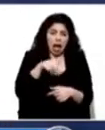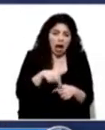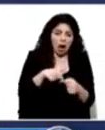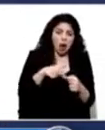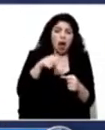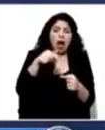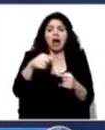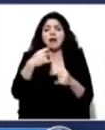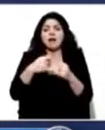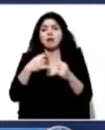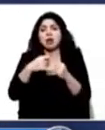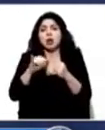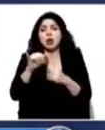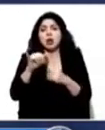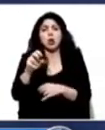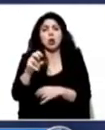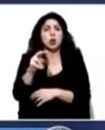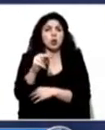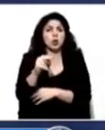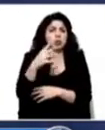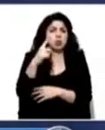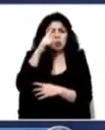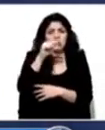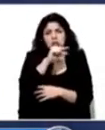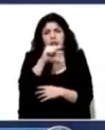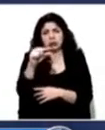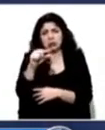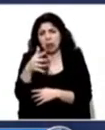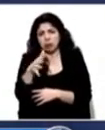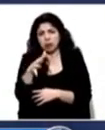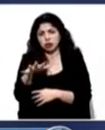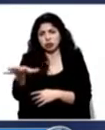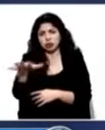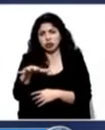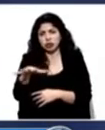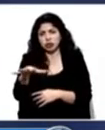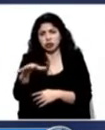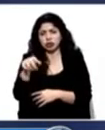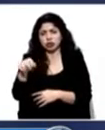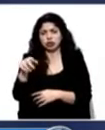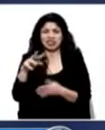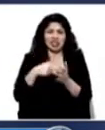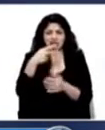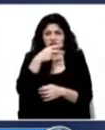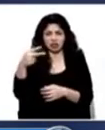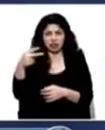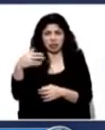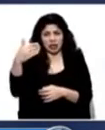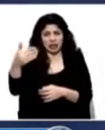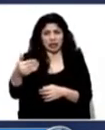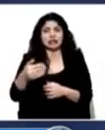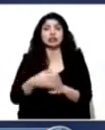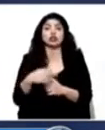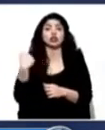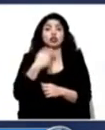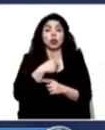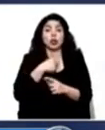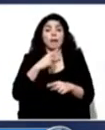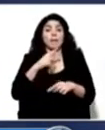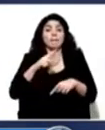de junio. En la próxima semana, aproximadamente entre una y dos semanas,